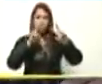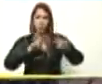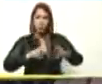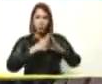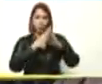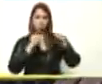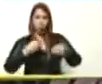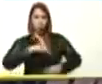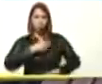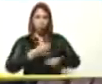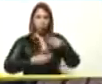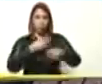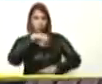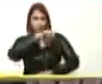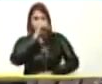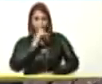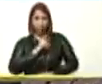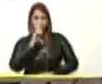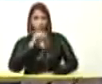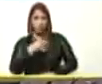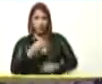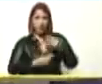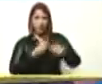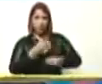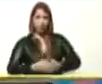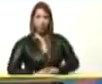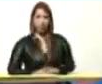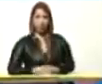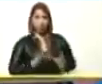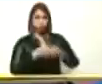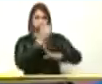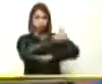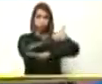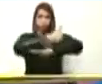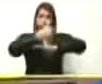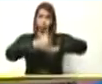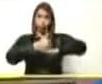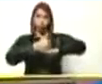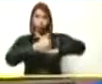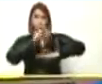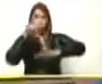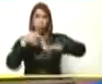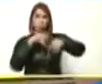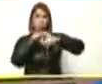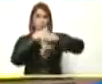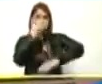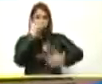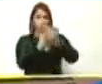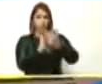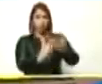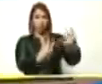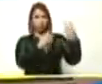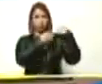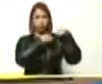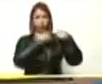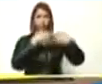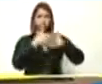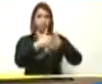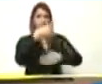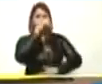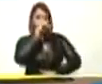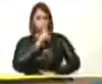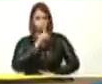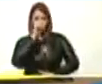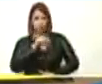lo que hicimos este año lo que se hizo con una directiva que estuvo Jorge Rodríguez al frente durante un año